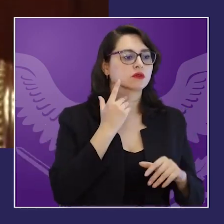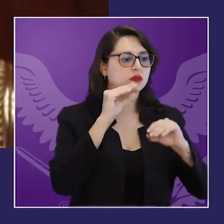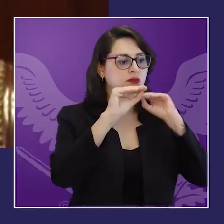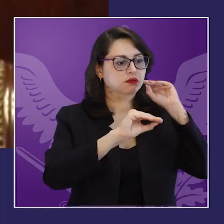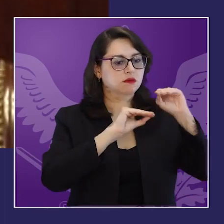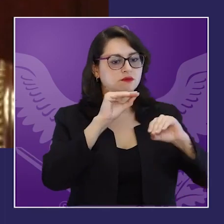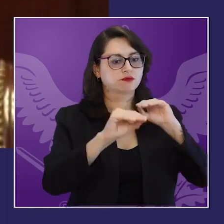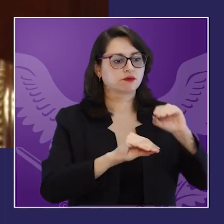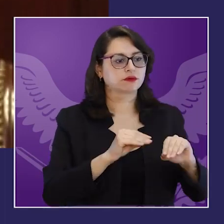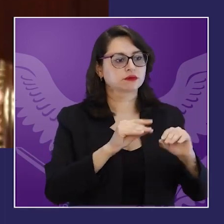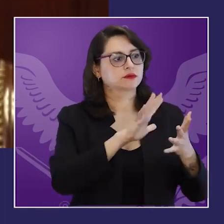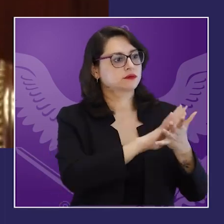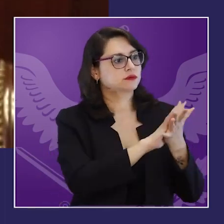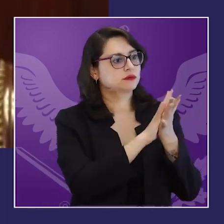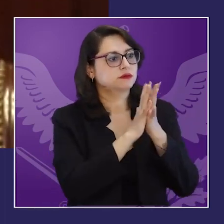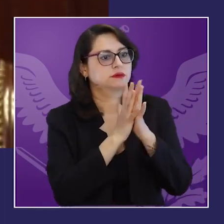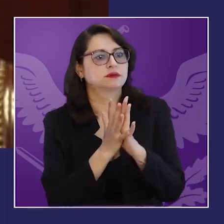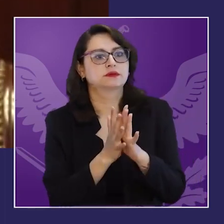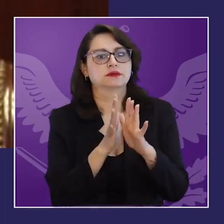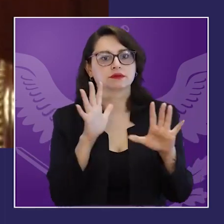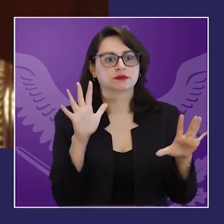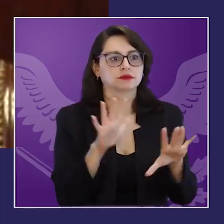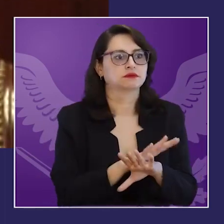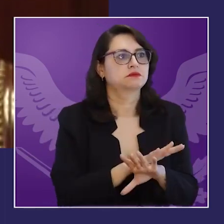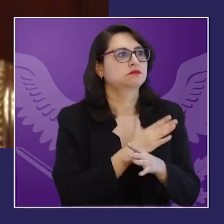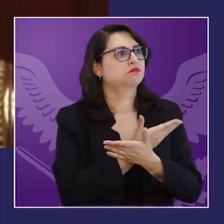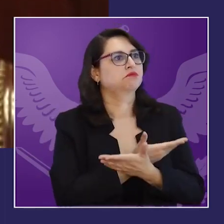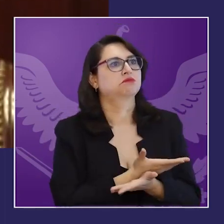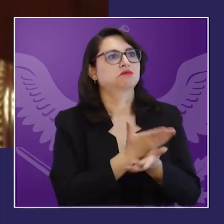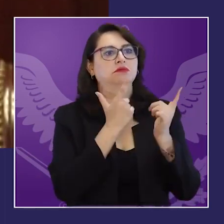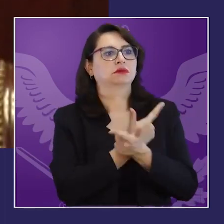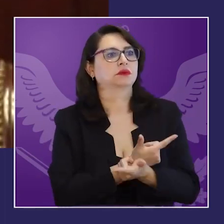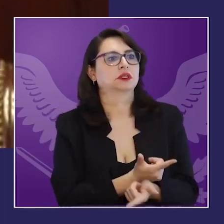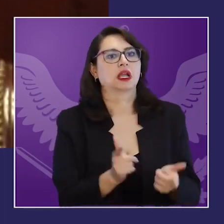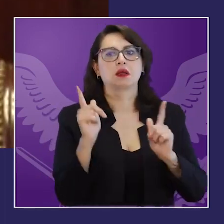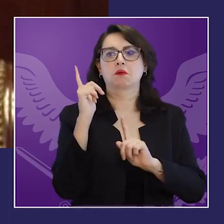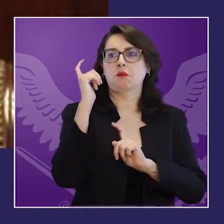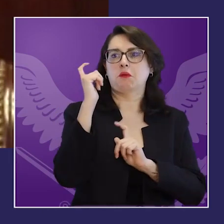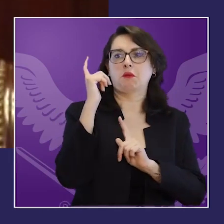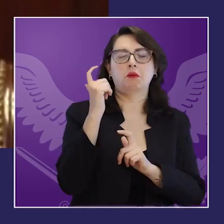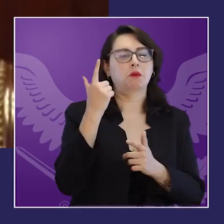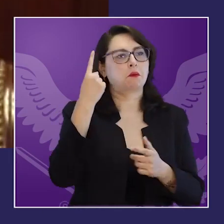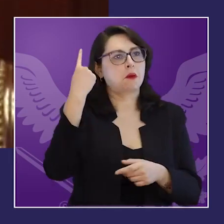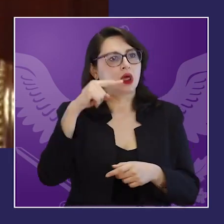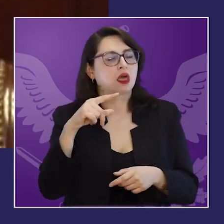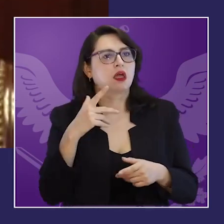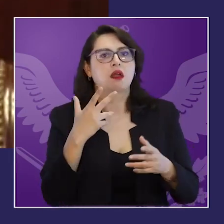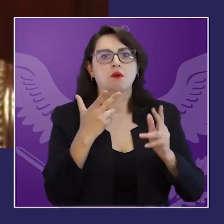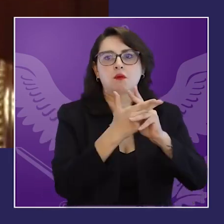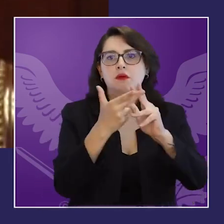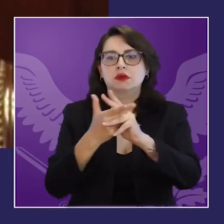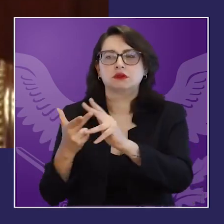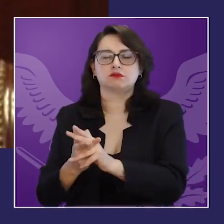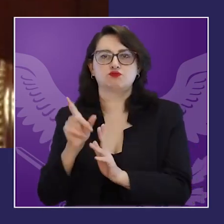siga circulando con esa arma, ¿por qué en política pública no se podría pensar en la transformación de lo que significa